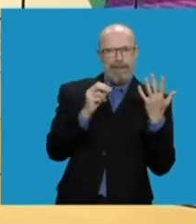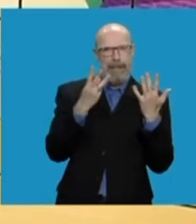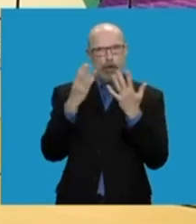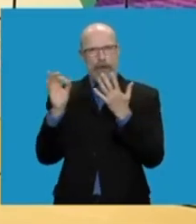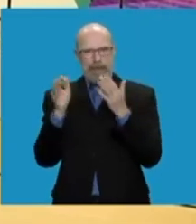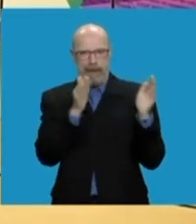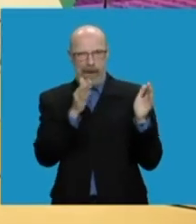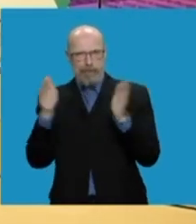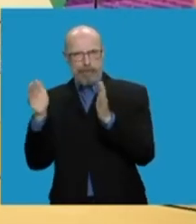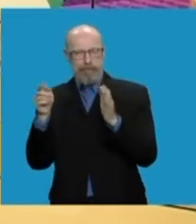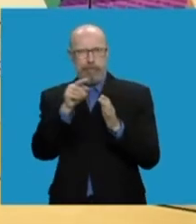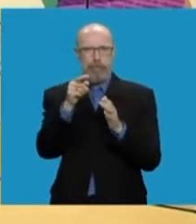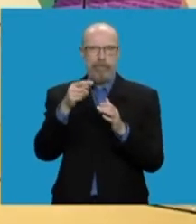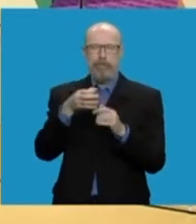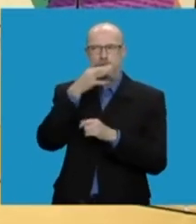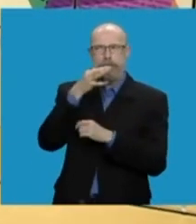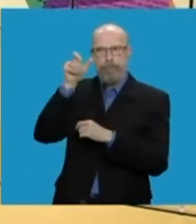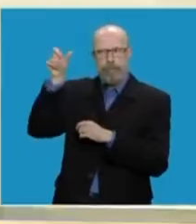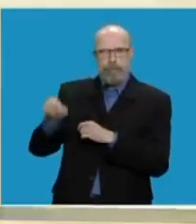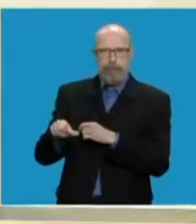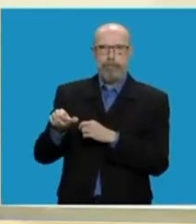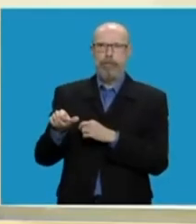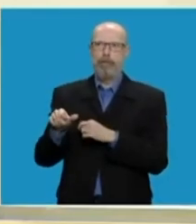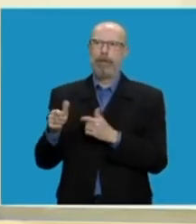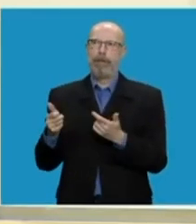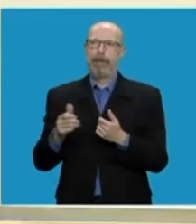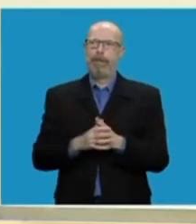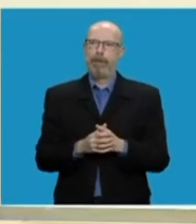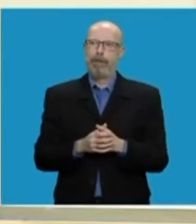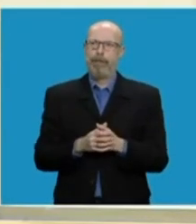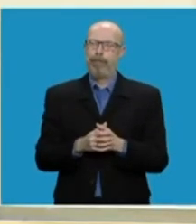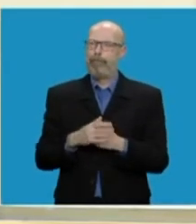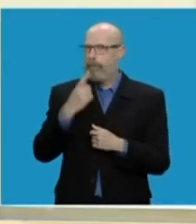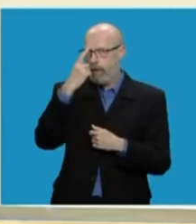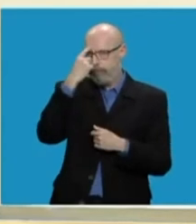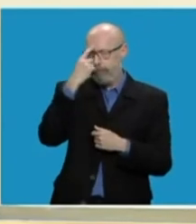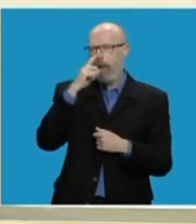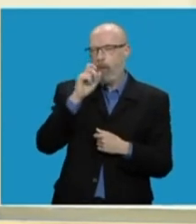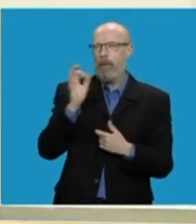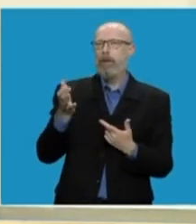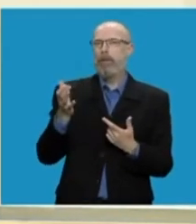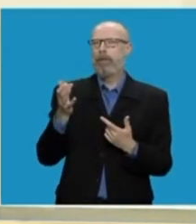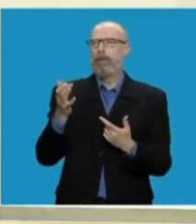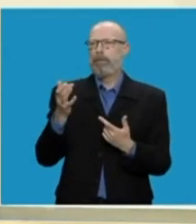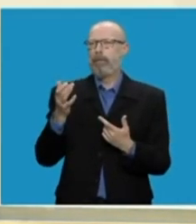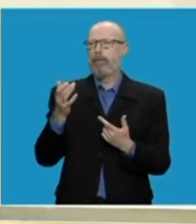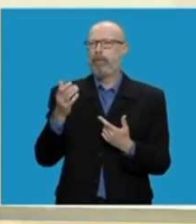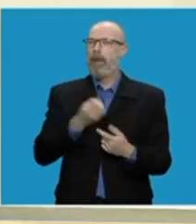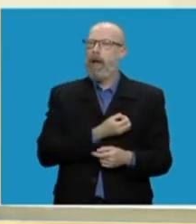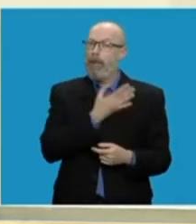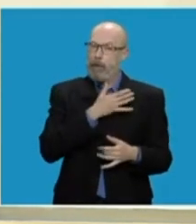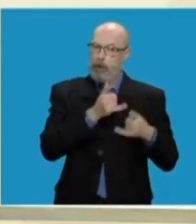cuando salías ahí entre Laurent Fignon y el jardinerito, pues nos recordaba a un aficionado al